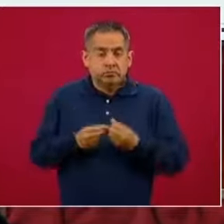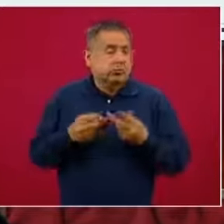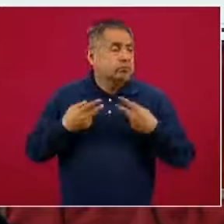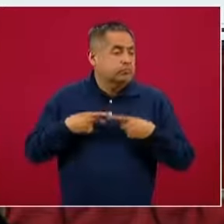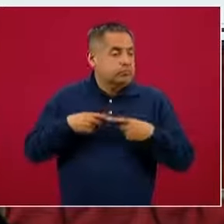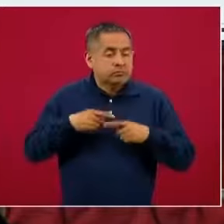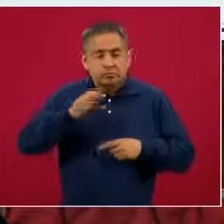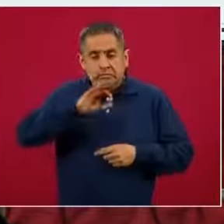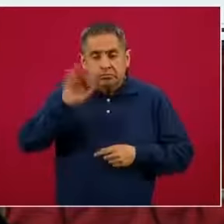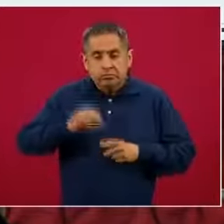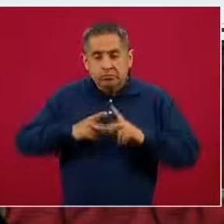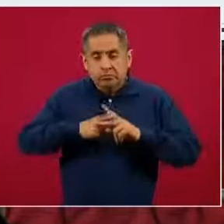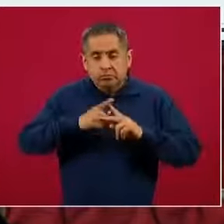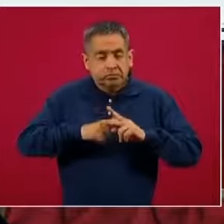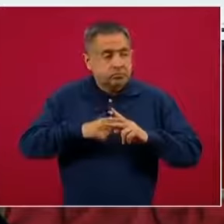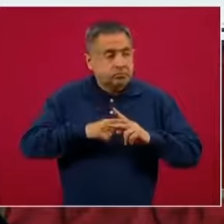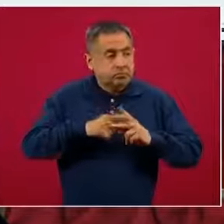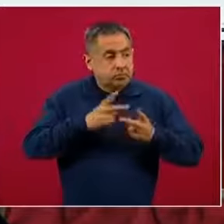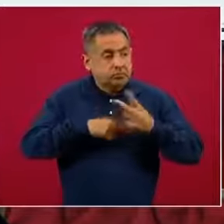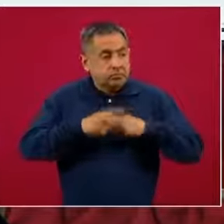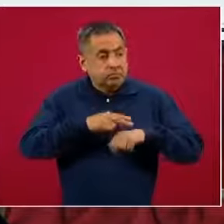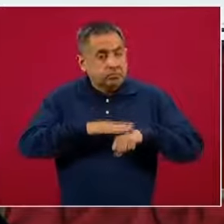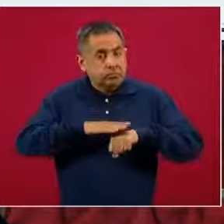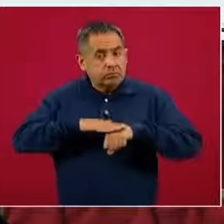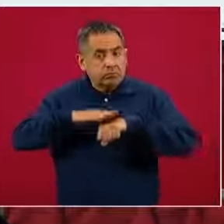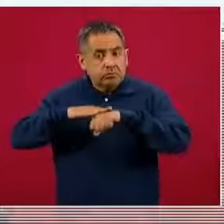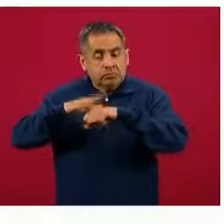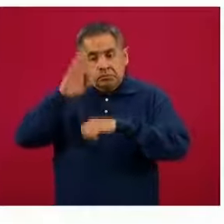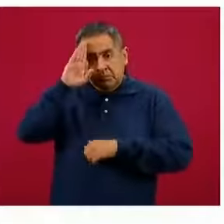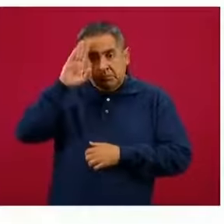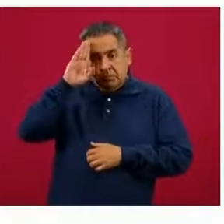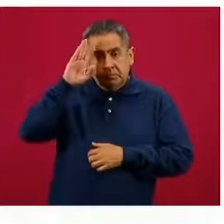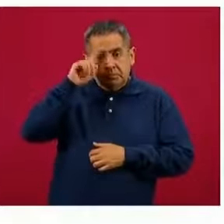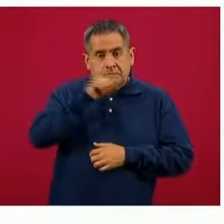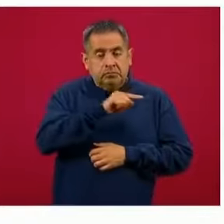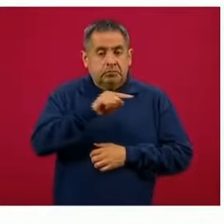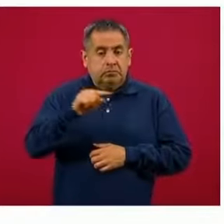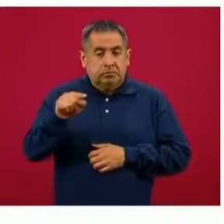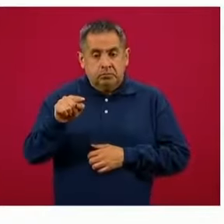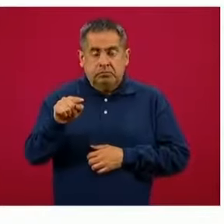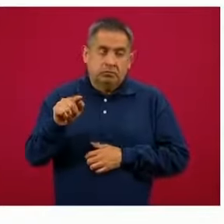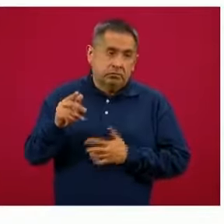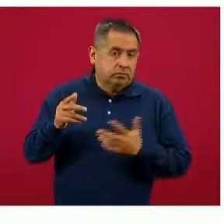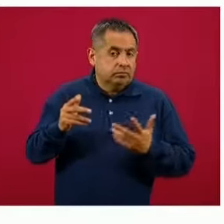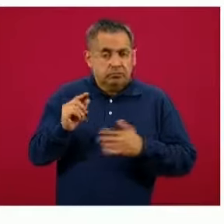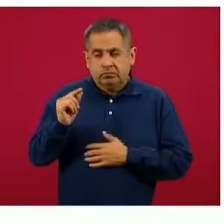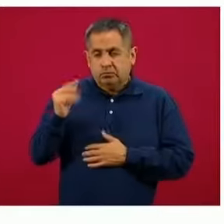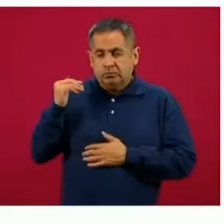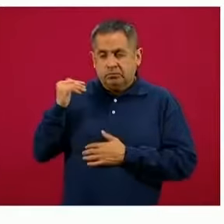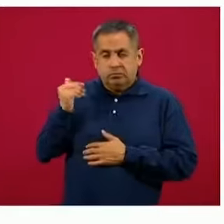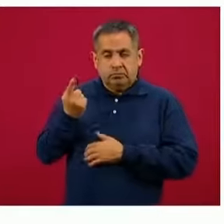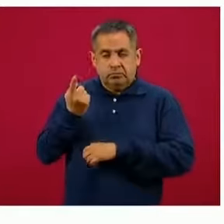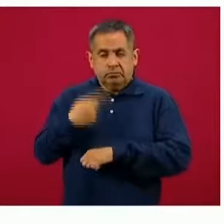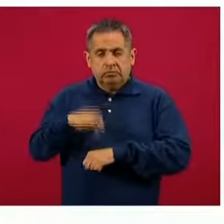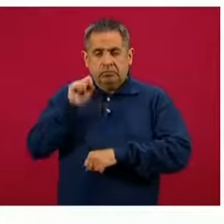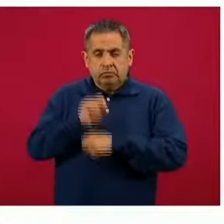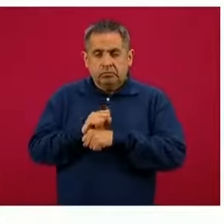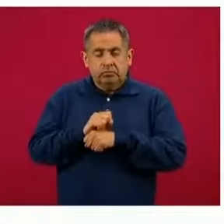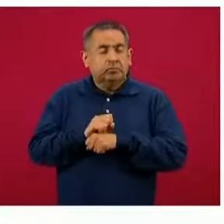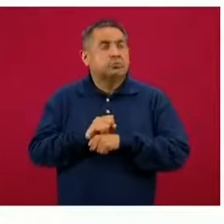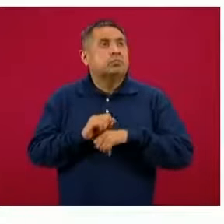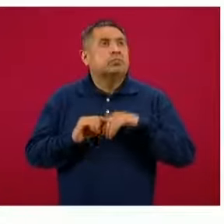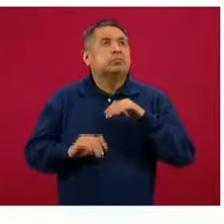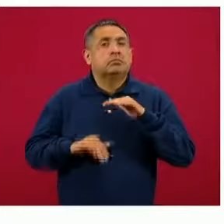efectivamente empezó a subir de manera importante, y hasta hace apenas una semana pues llegamos a